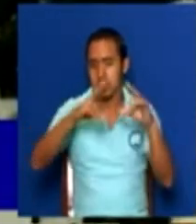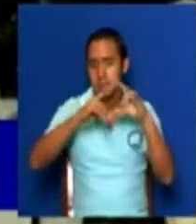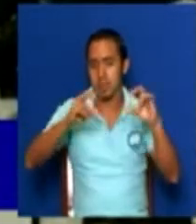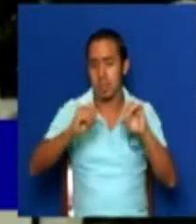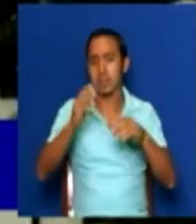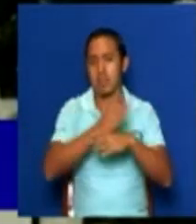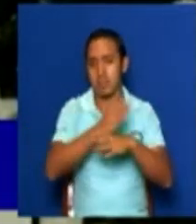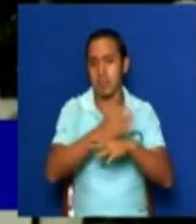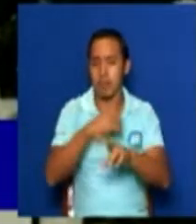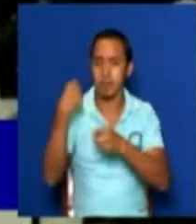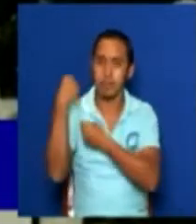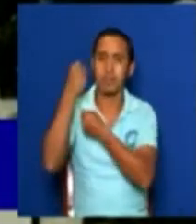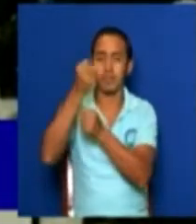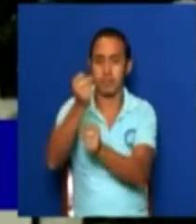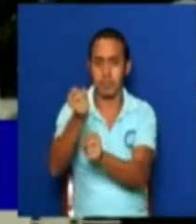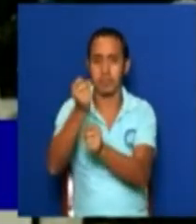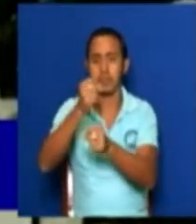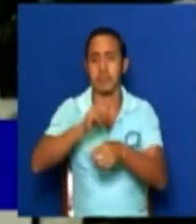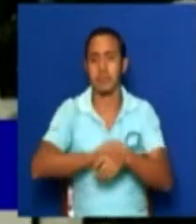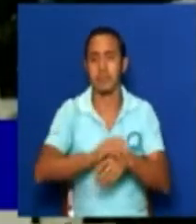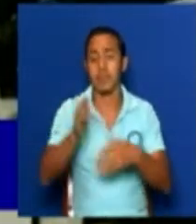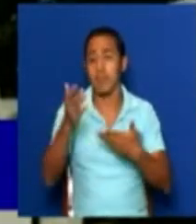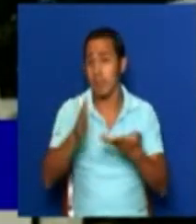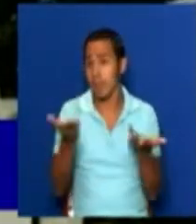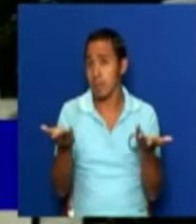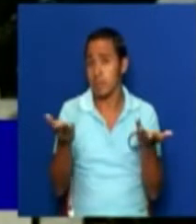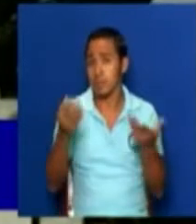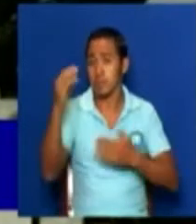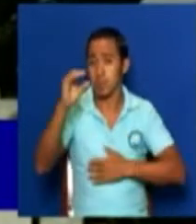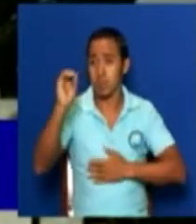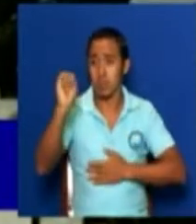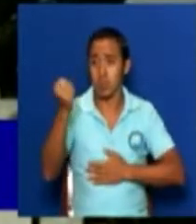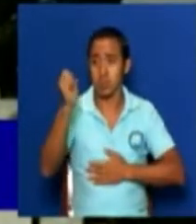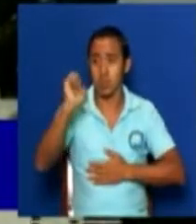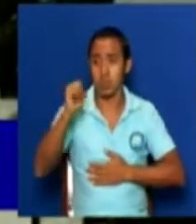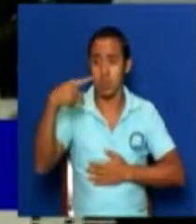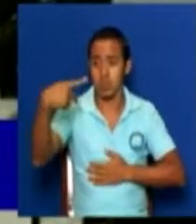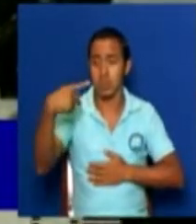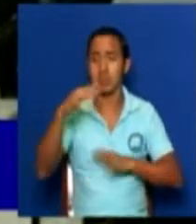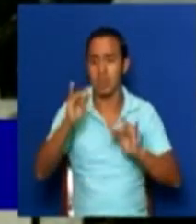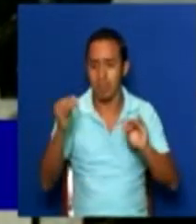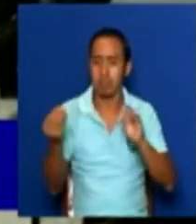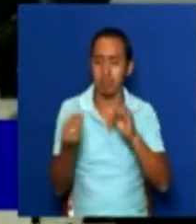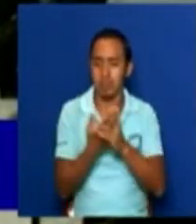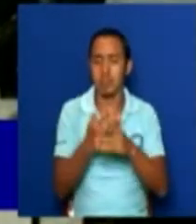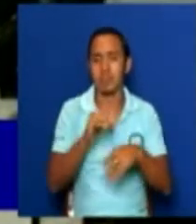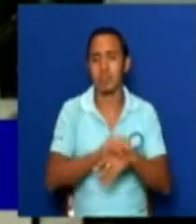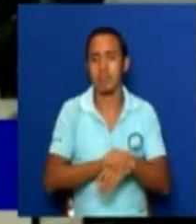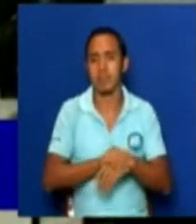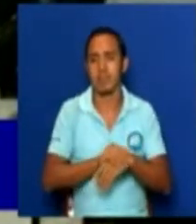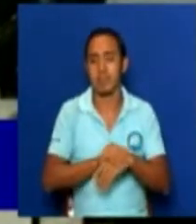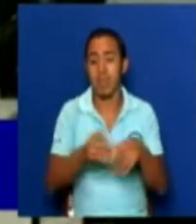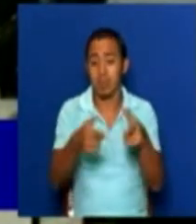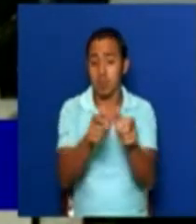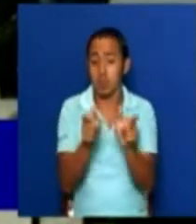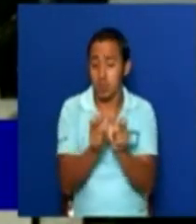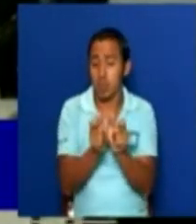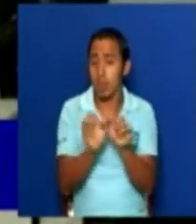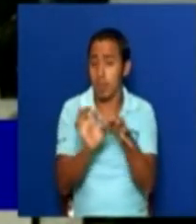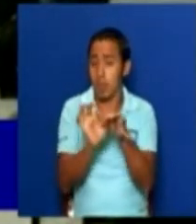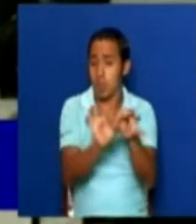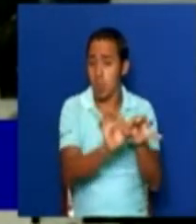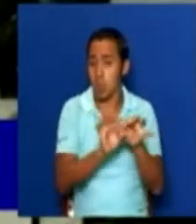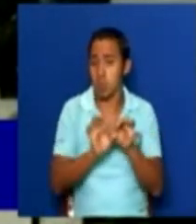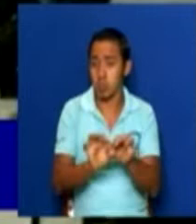los emprendimientos que les decía y en los cuales pues COSEP se ha venido involucrando. Realizar de manera conjunta con el sector público